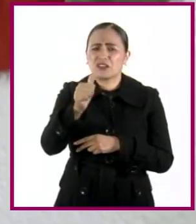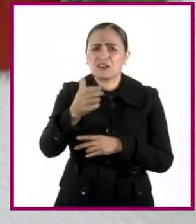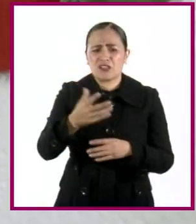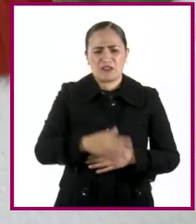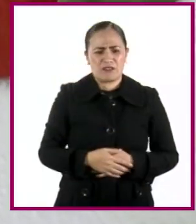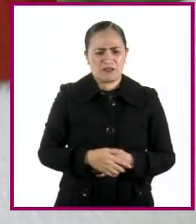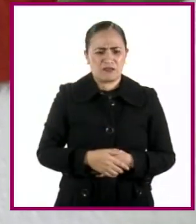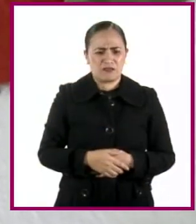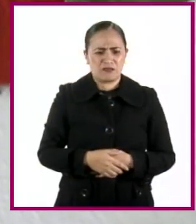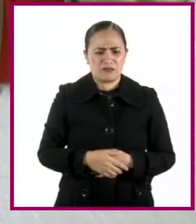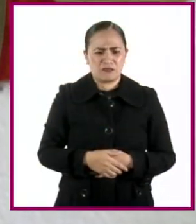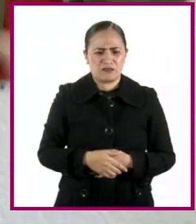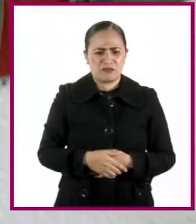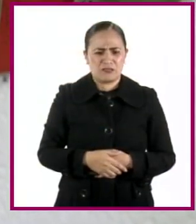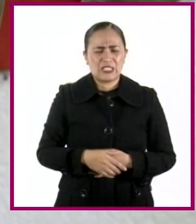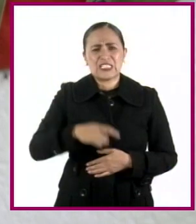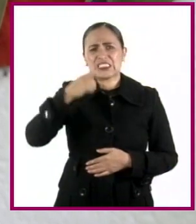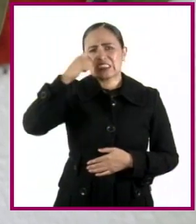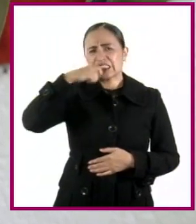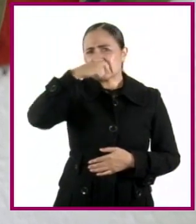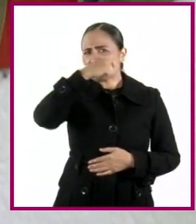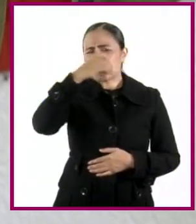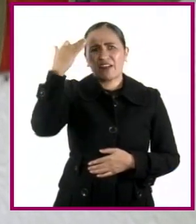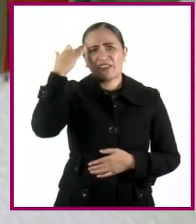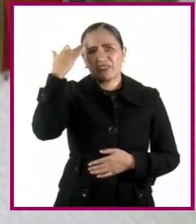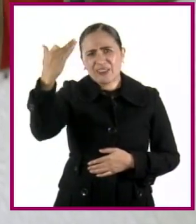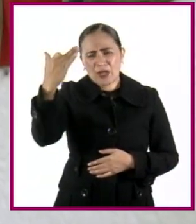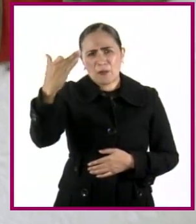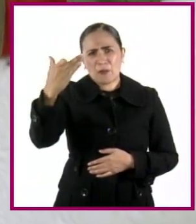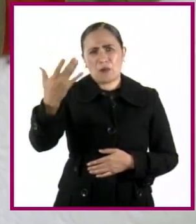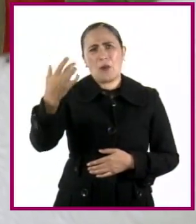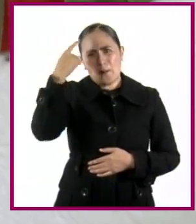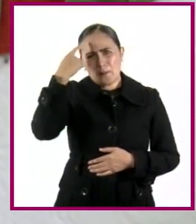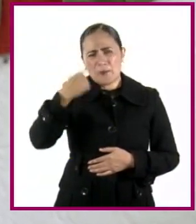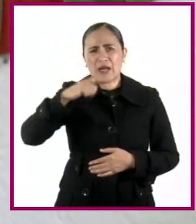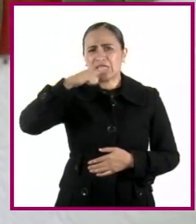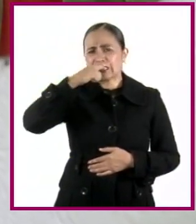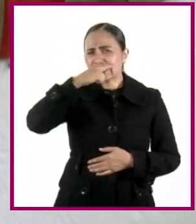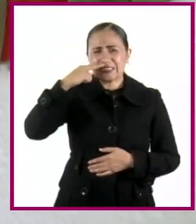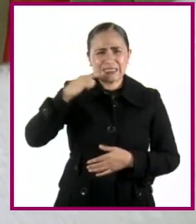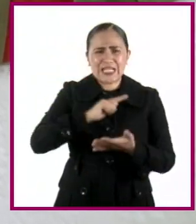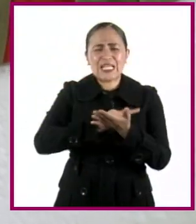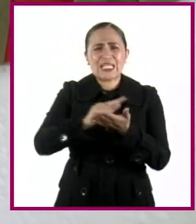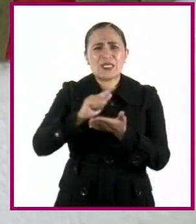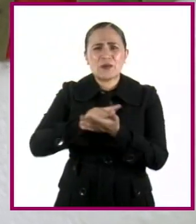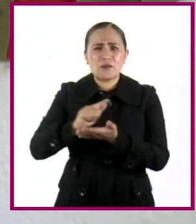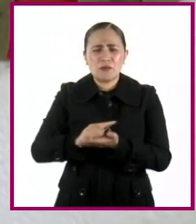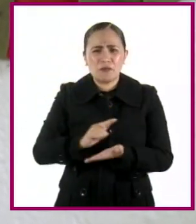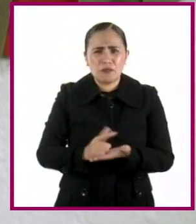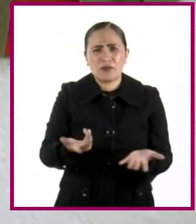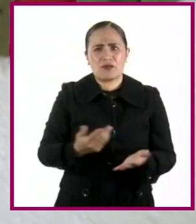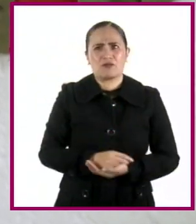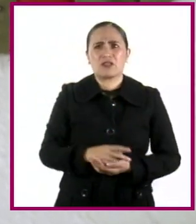¿Cómo cuántas veces tendré que cepillarme para que me limpie óptimamente la boca? Hipatia, tú sabes. Hipatia.